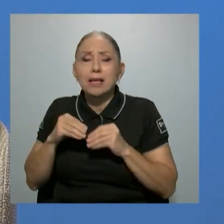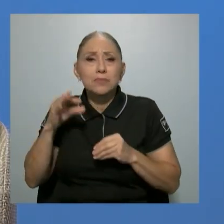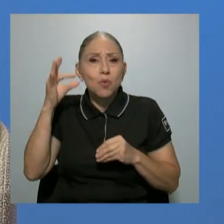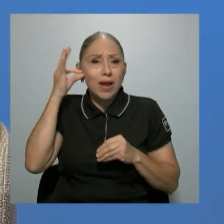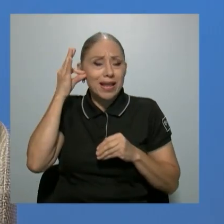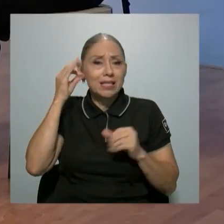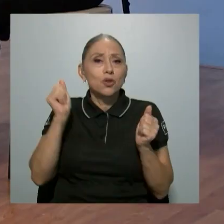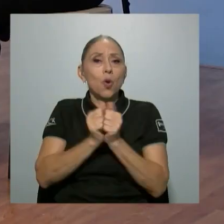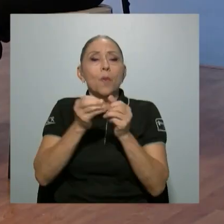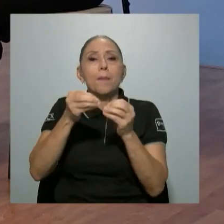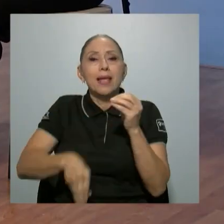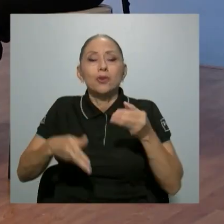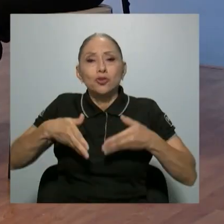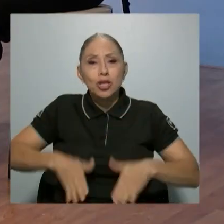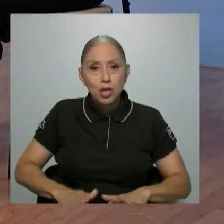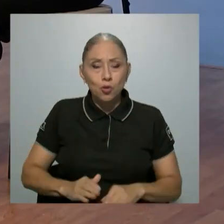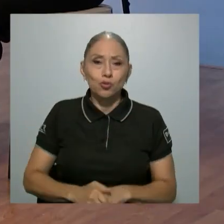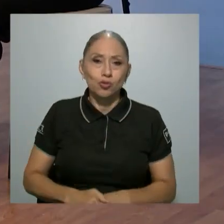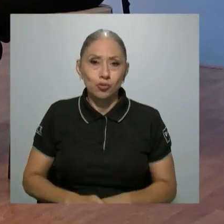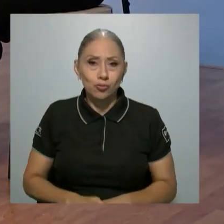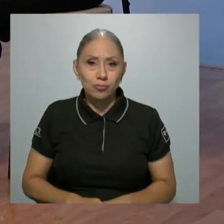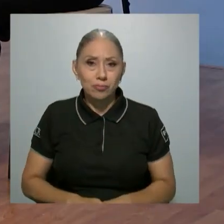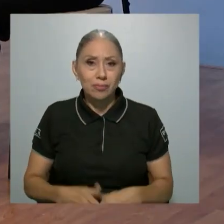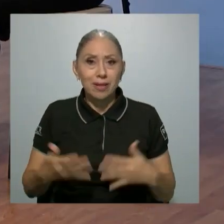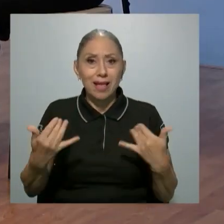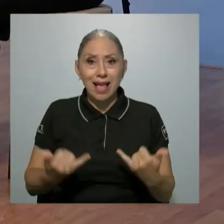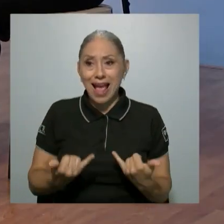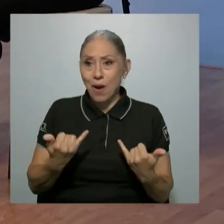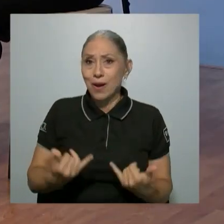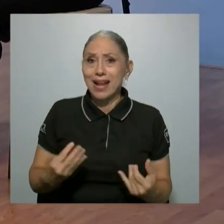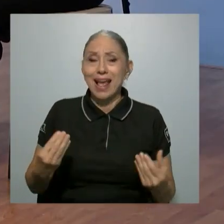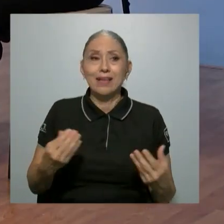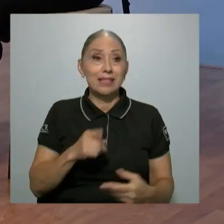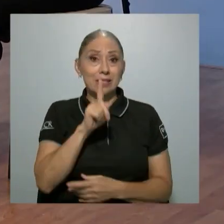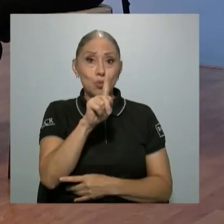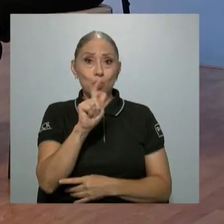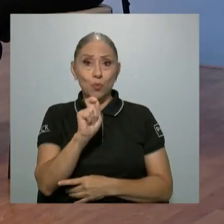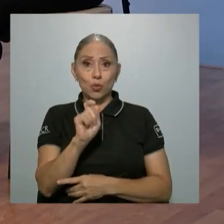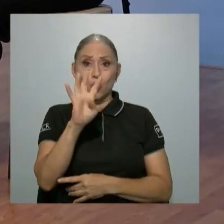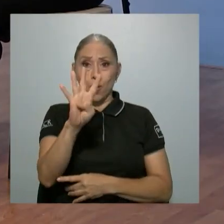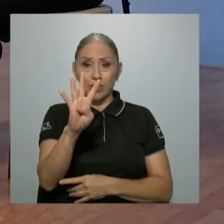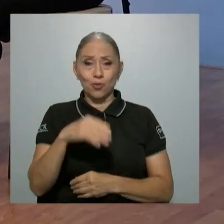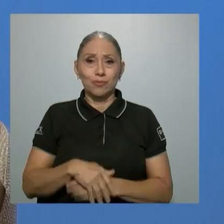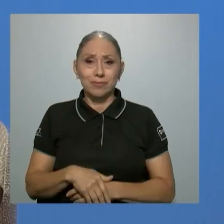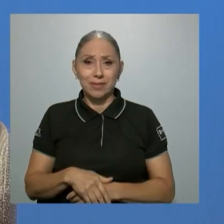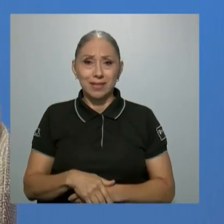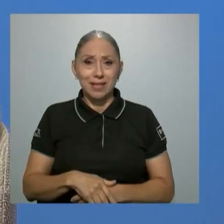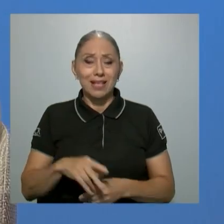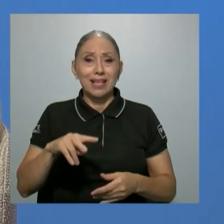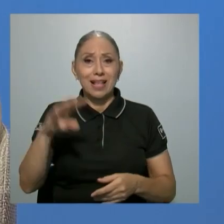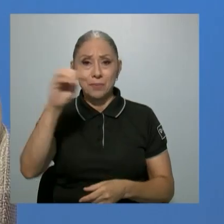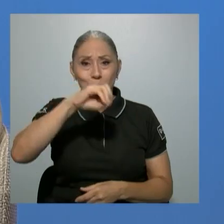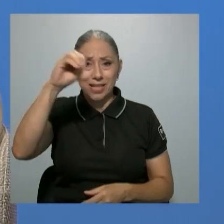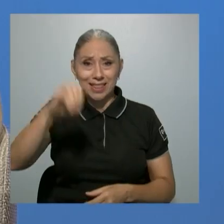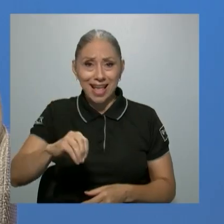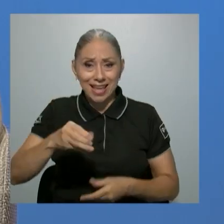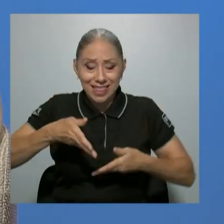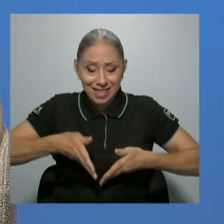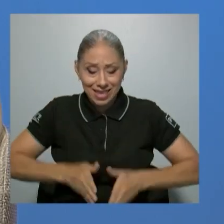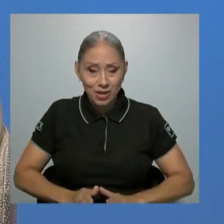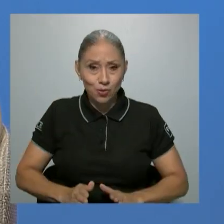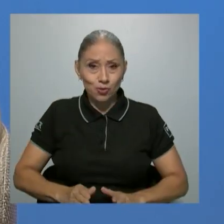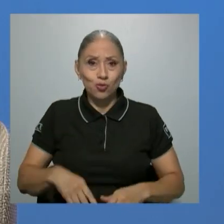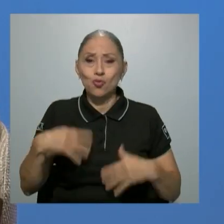1.4 por mujer. Exactamente, o sea, cayó muchísimo más fuerte de lo que pensábamos hace 30